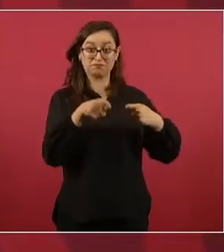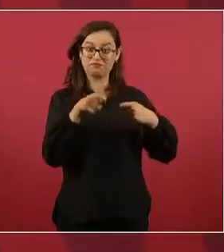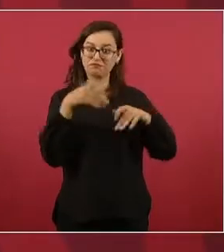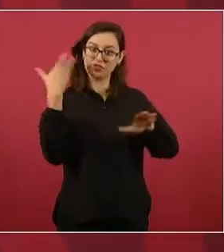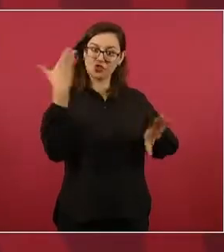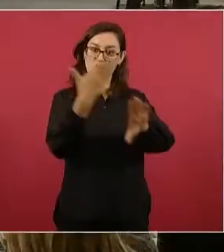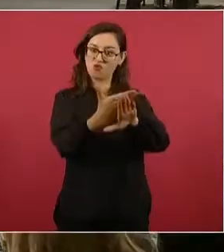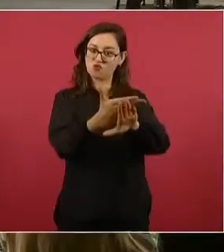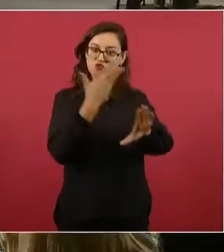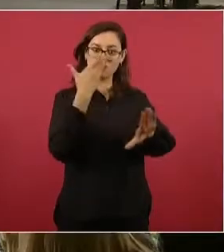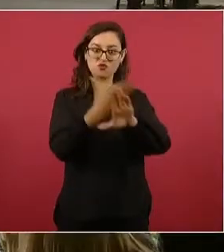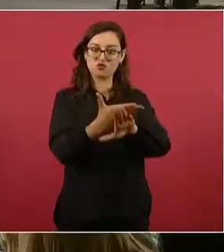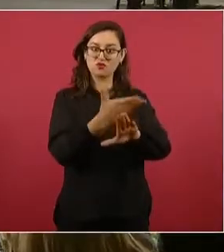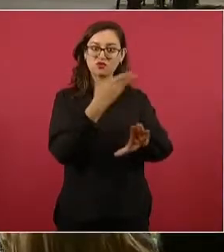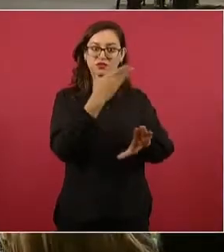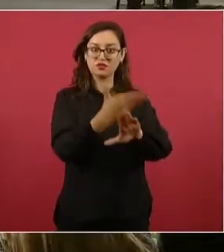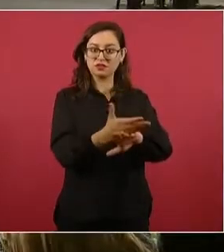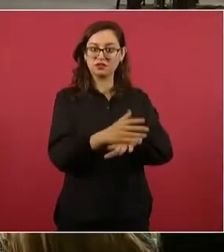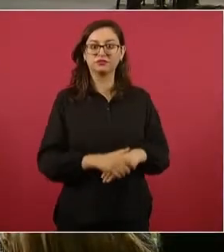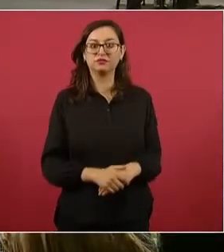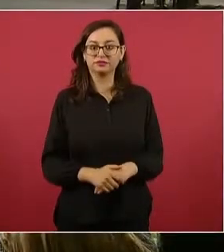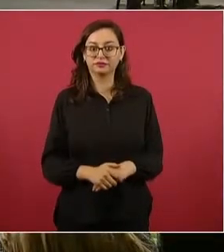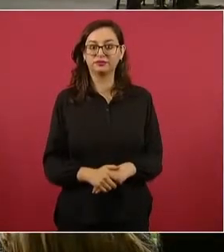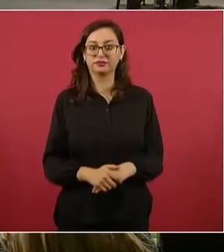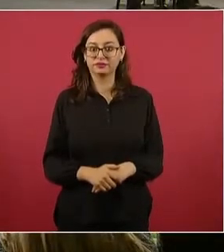sí quisieran tener un halcón